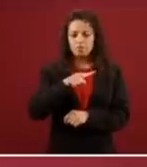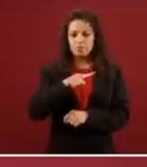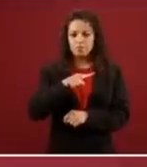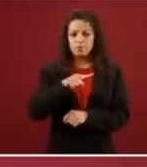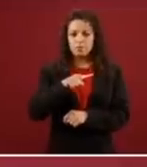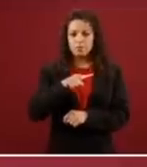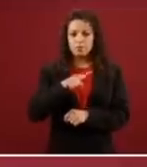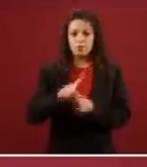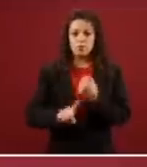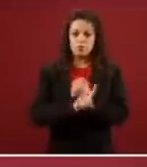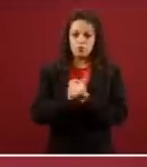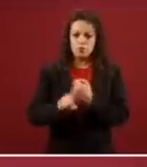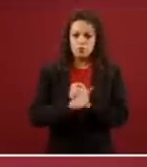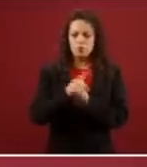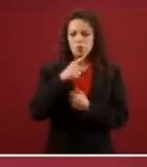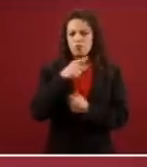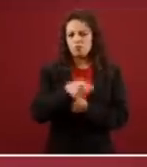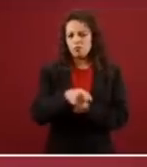la violencia.